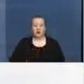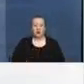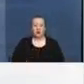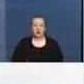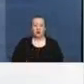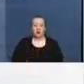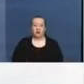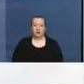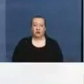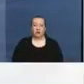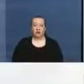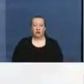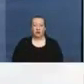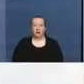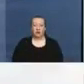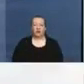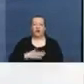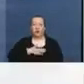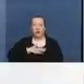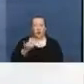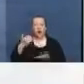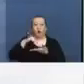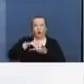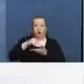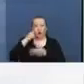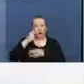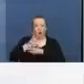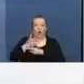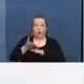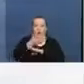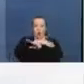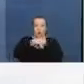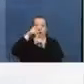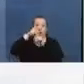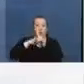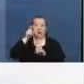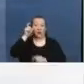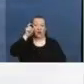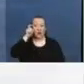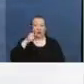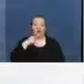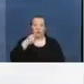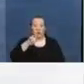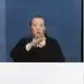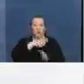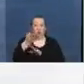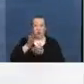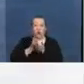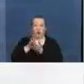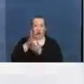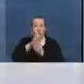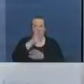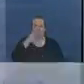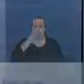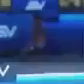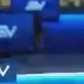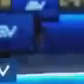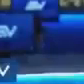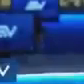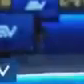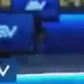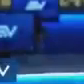extremas y pasen de nuevo el vídeo hace un mes lazo amenazaba como recta era gran demócrata